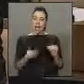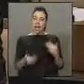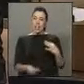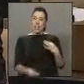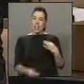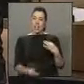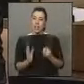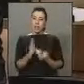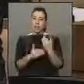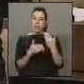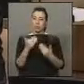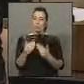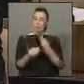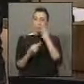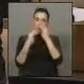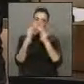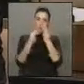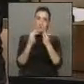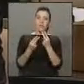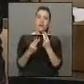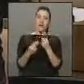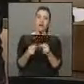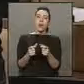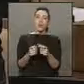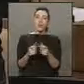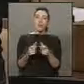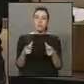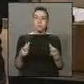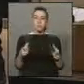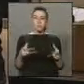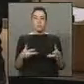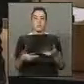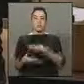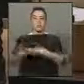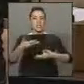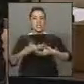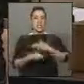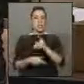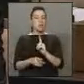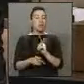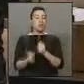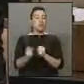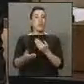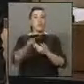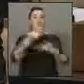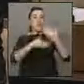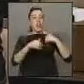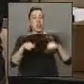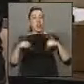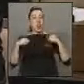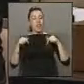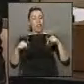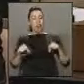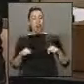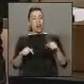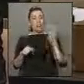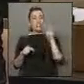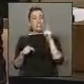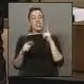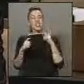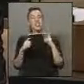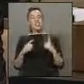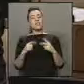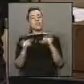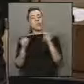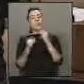ciudades contemporáneas son protagonistas de un proceso masivo de secularidad que parece no tener regreso. Los jóvenes hoy descansan en una concepción